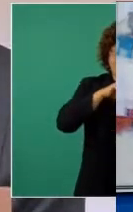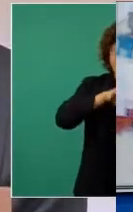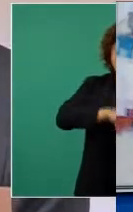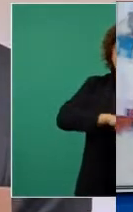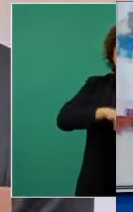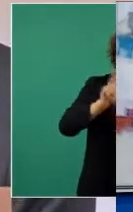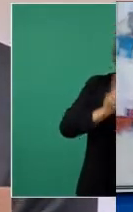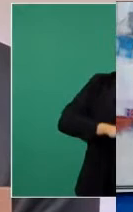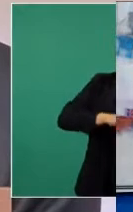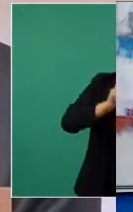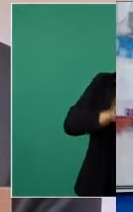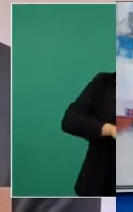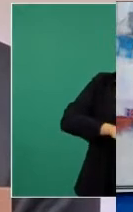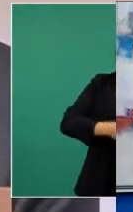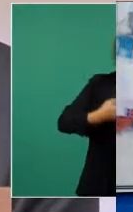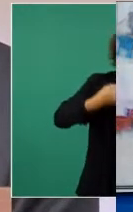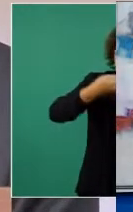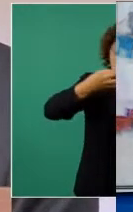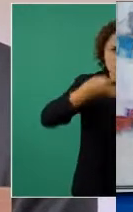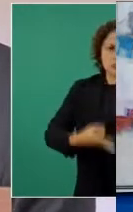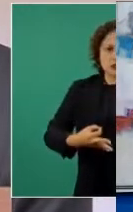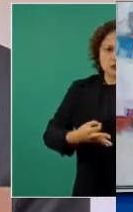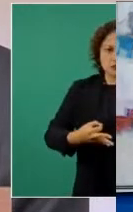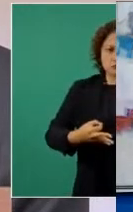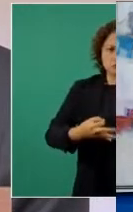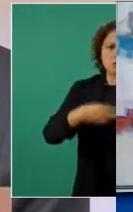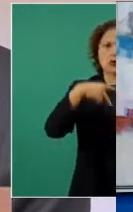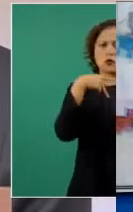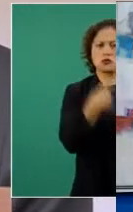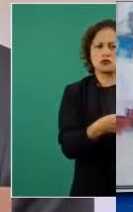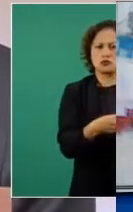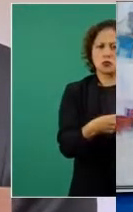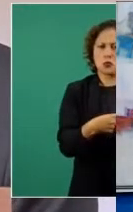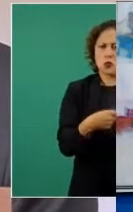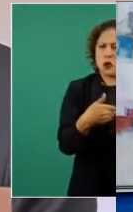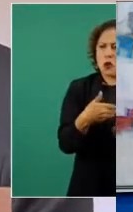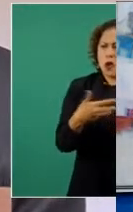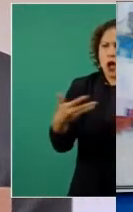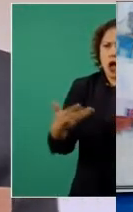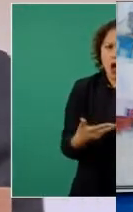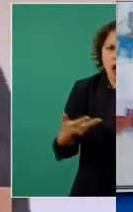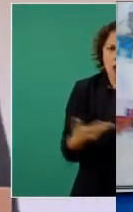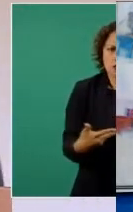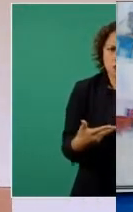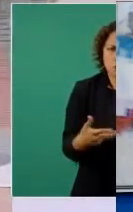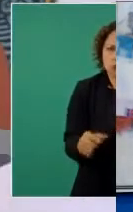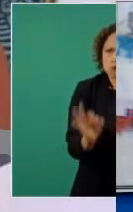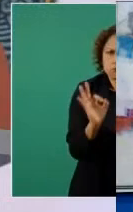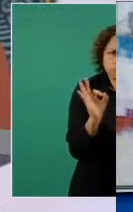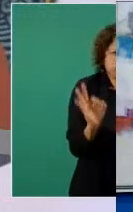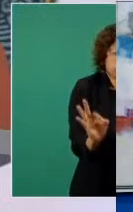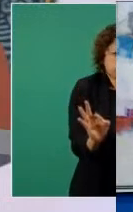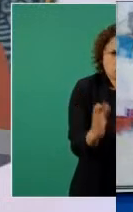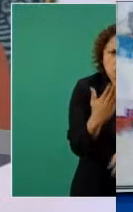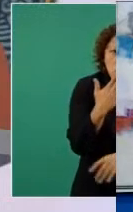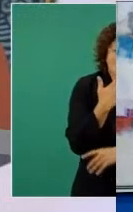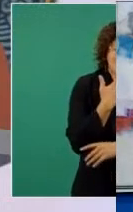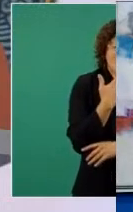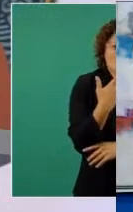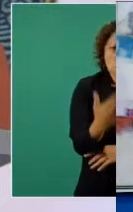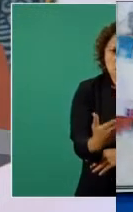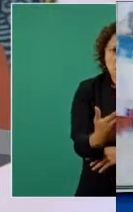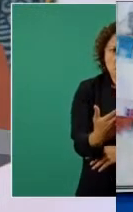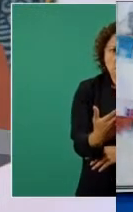valores, había hecho lo correcto y lo que era necesario para el